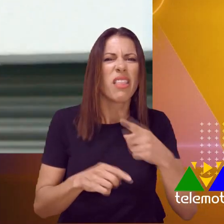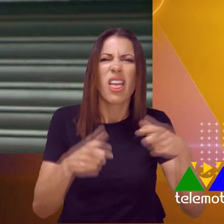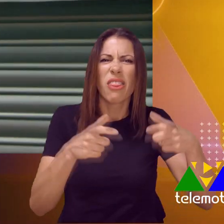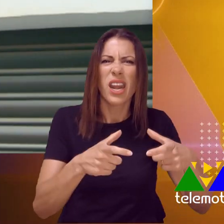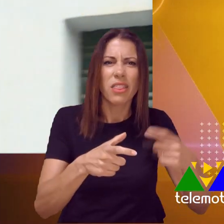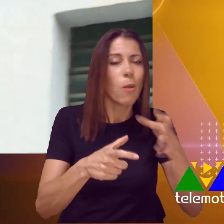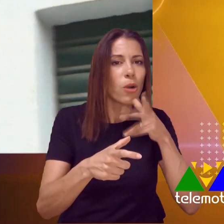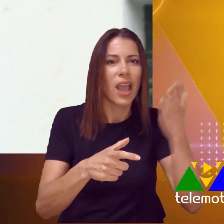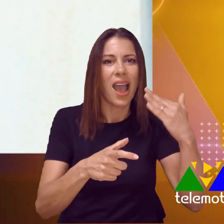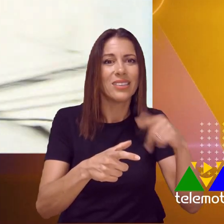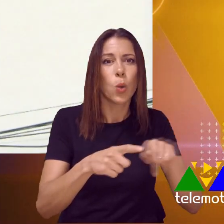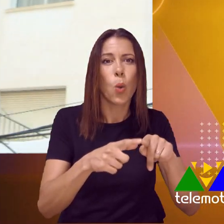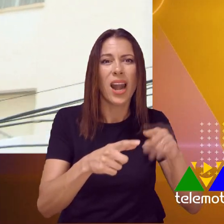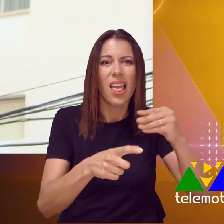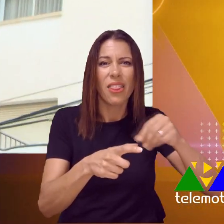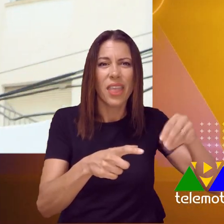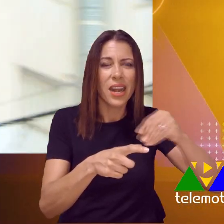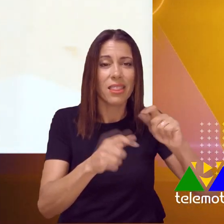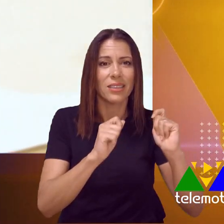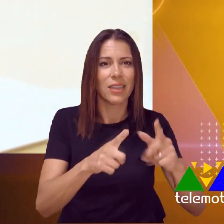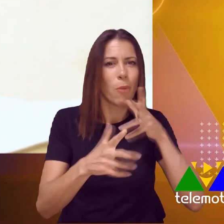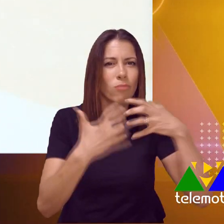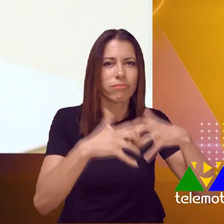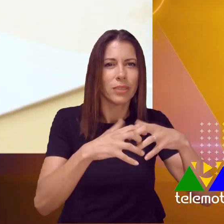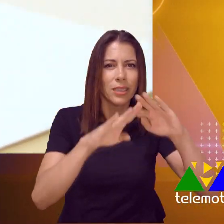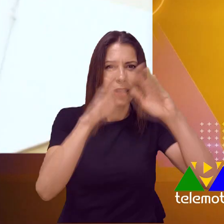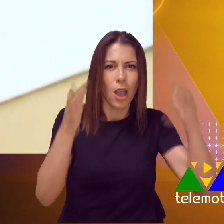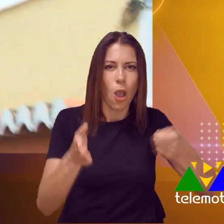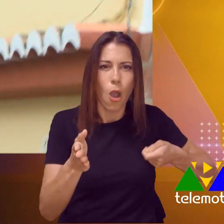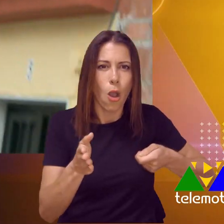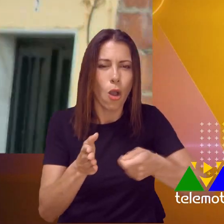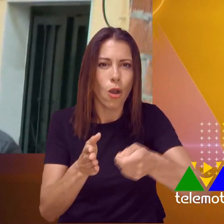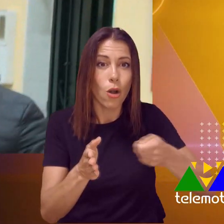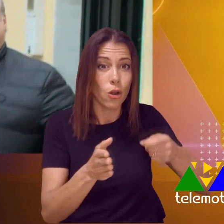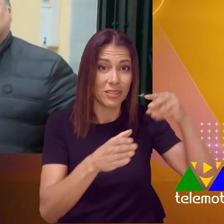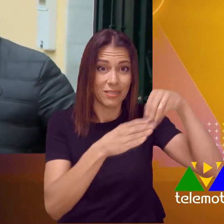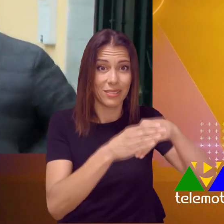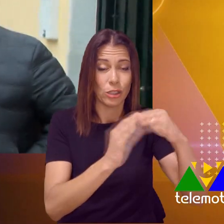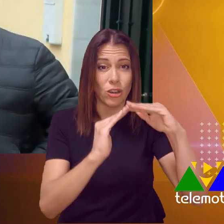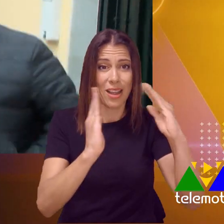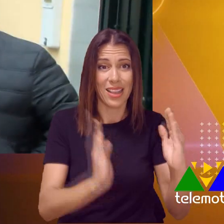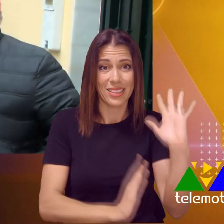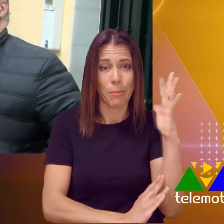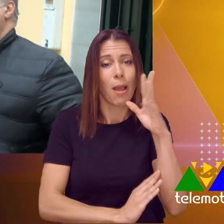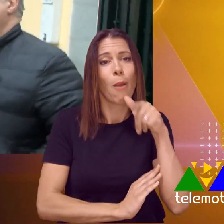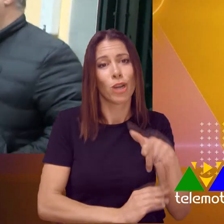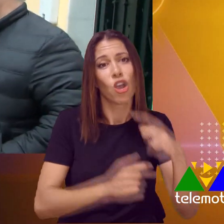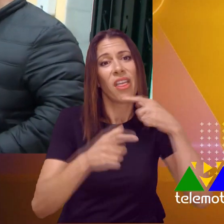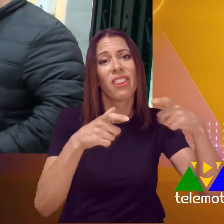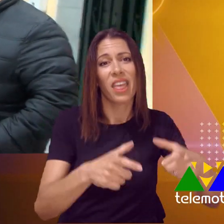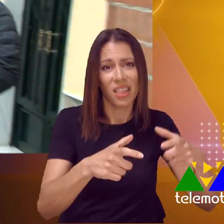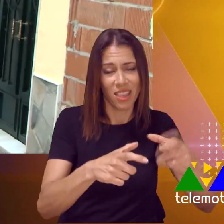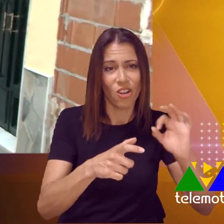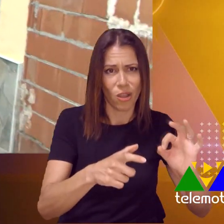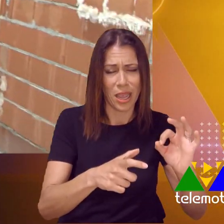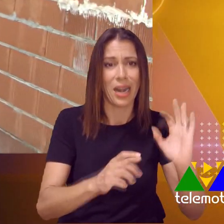los hornos del ingenio azucarero que hubo en la casa de La Palma, y de ahí viene el nombre de Cenicero La Palma. Había otro cenicero